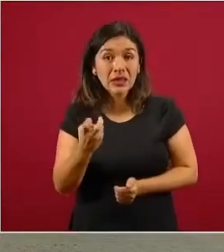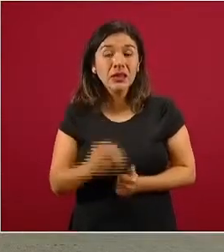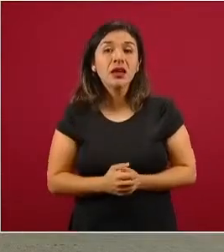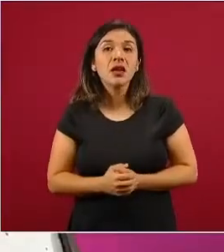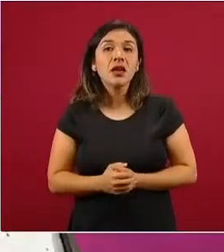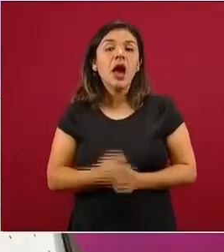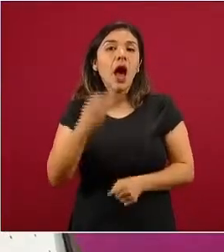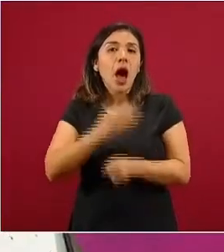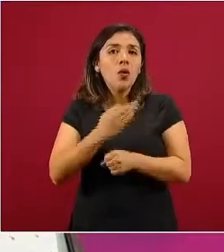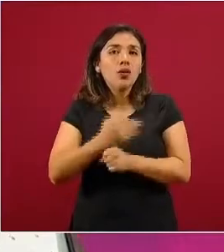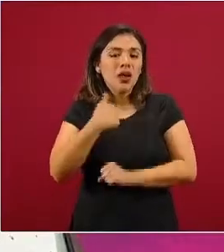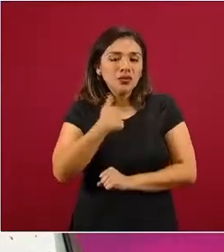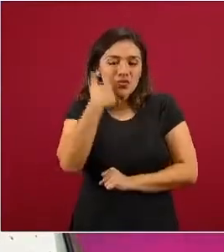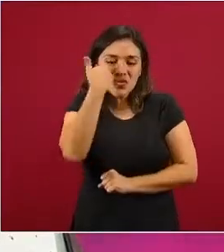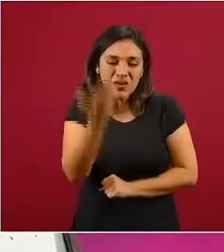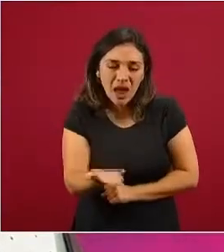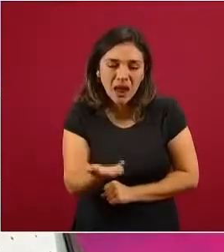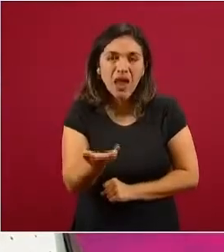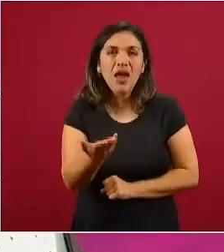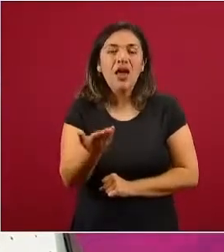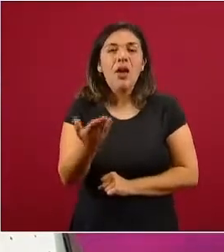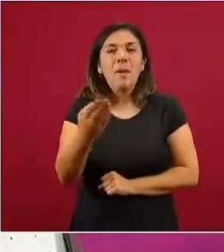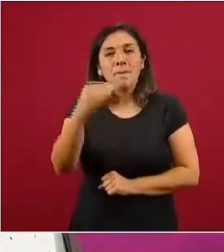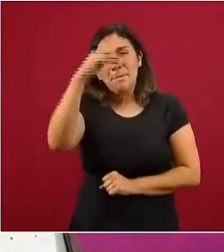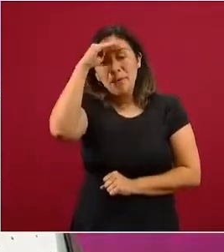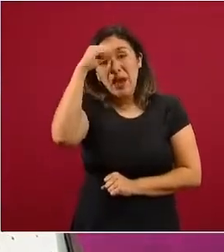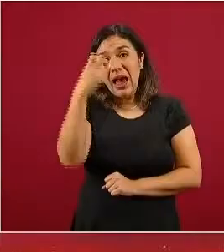la palabra a la doctora Lorena Rodríguez Bores, pues